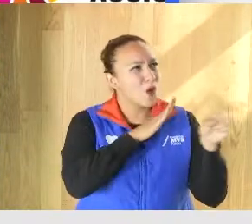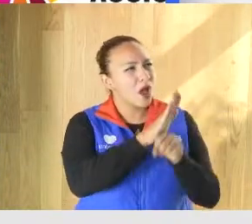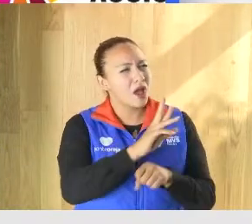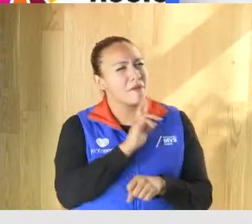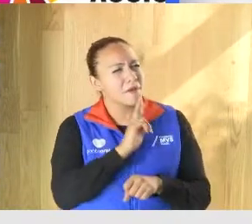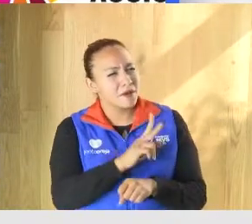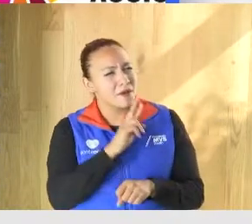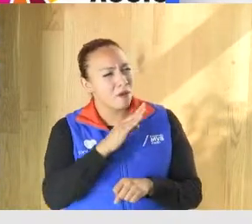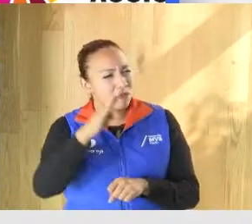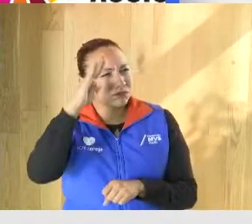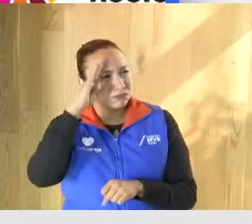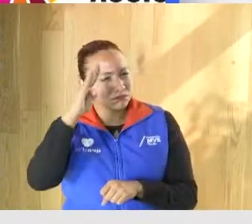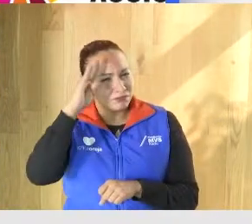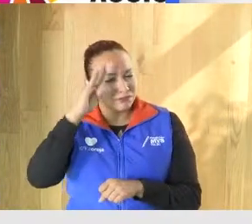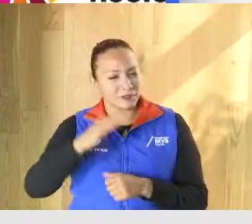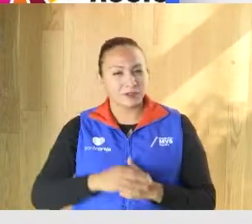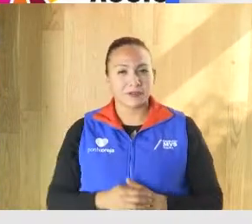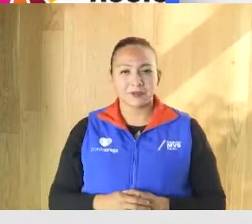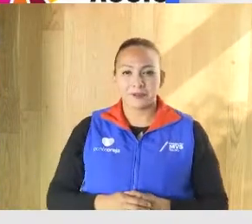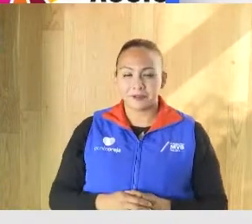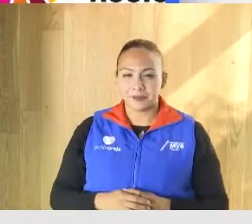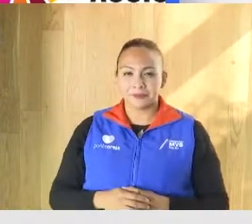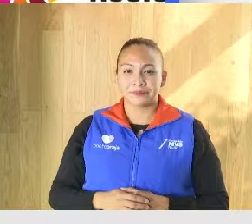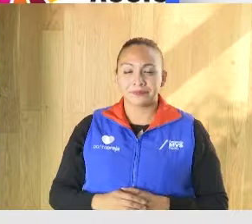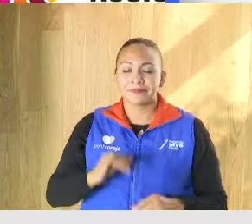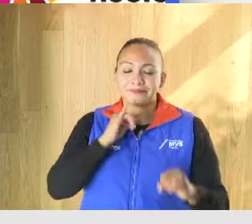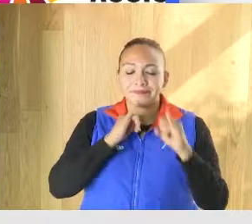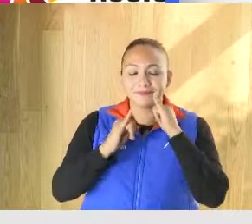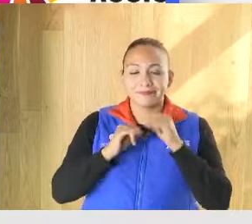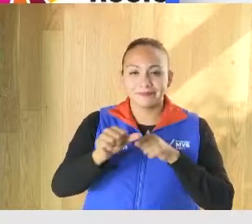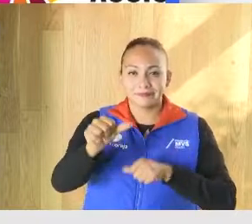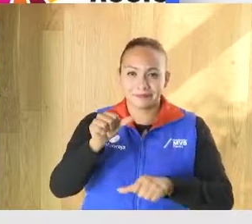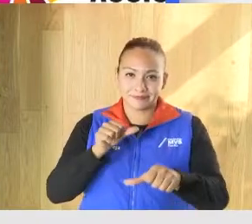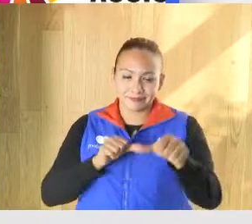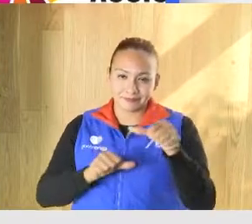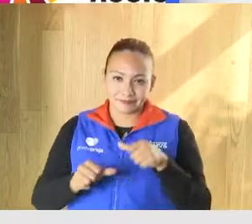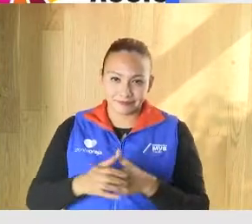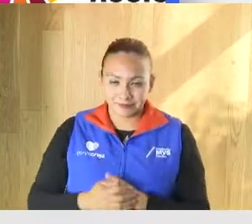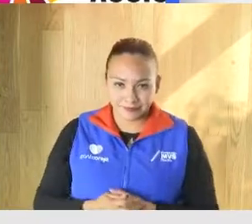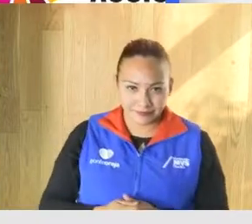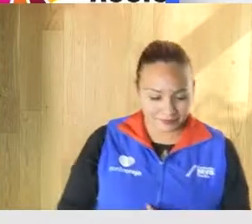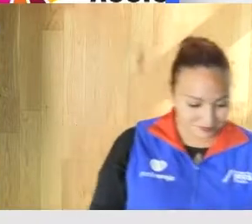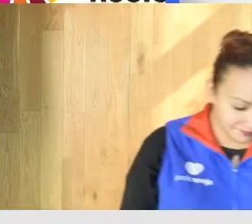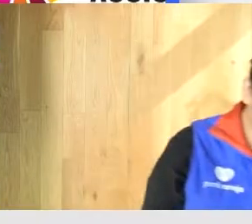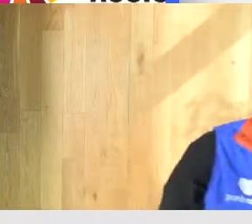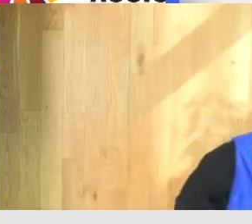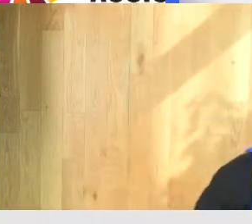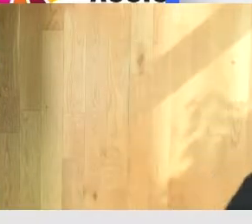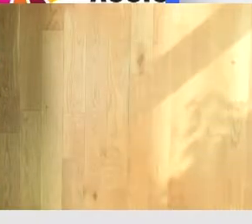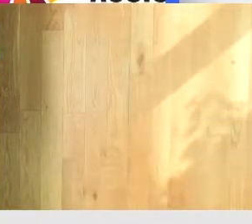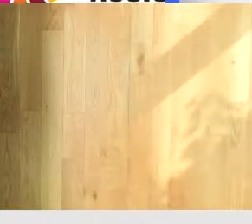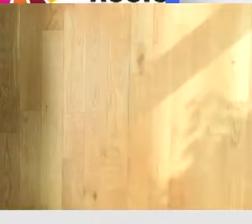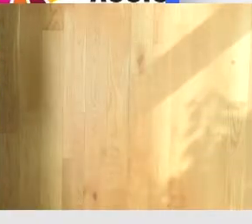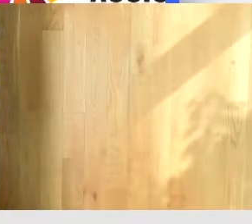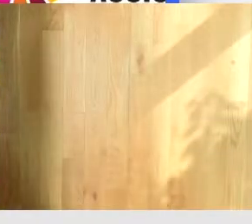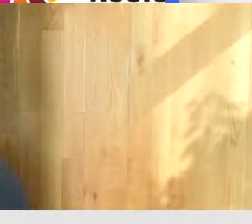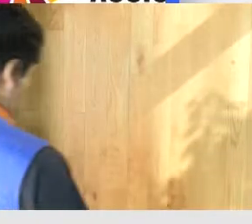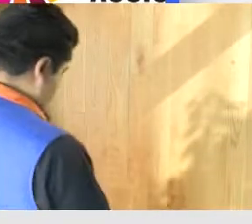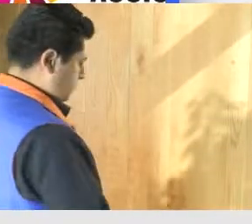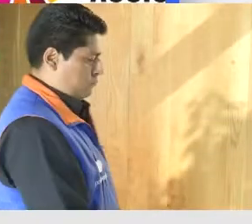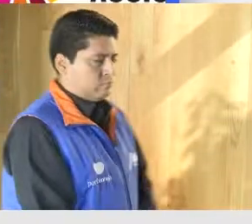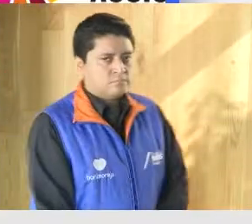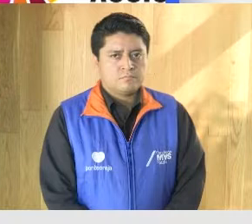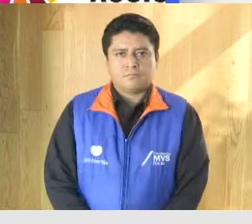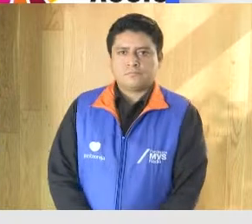como decíamos, la década de la acción de Naciones Unidas, que marca estos 10 años en los que, desde luego, tenemos